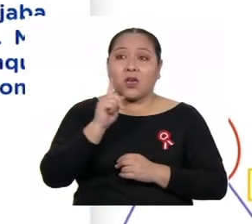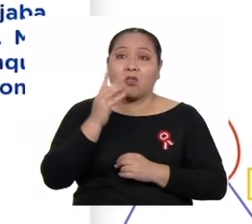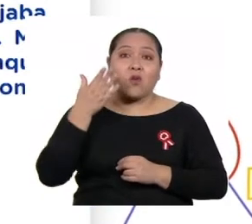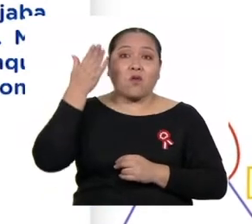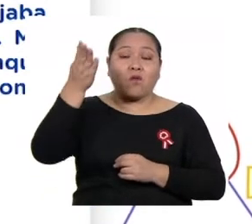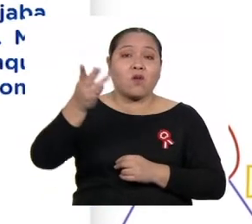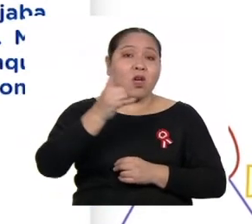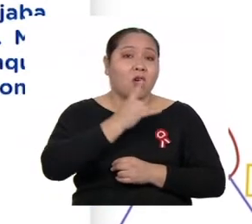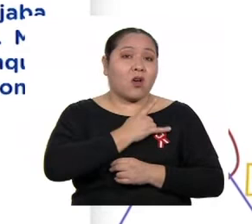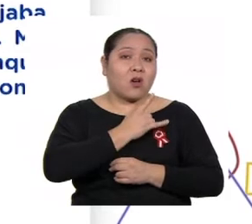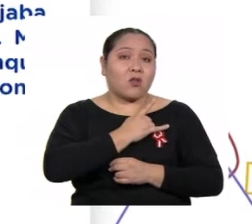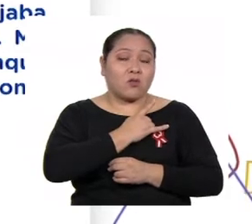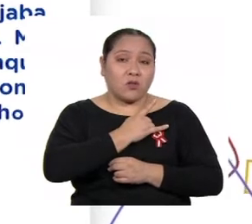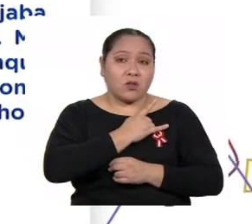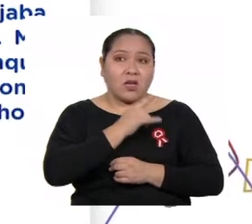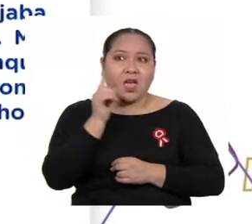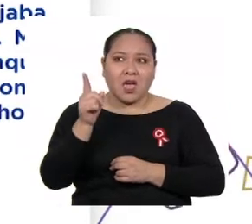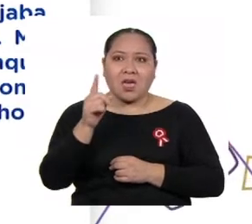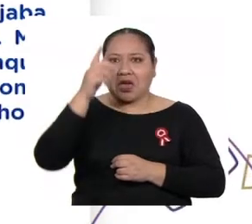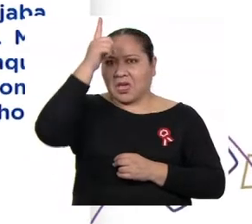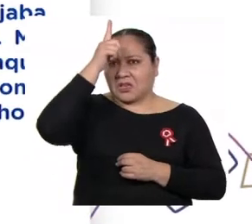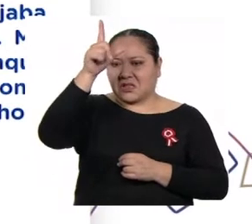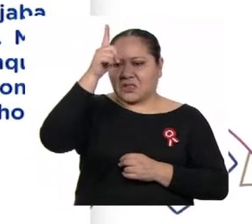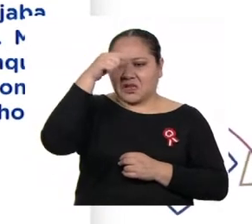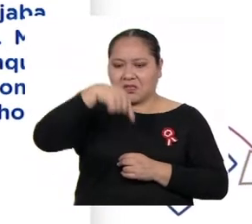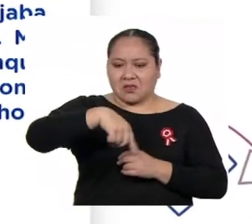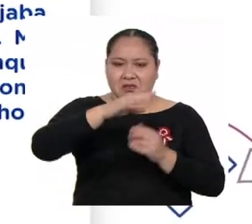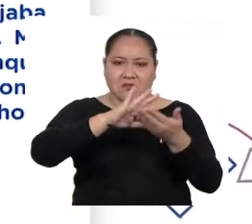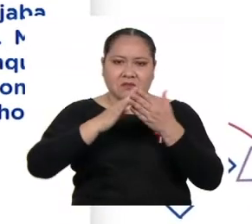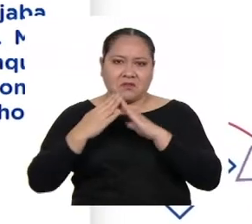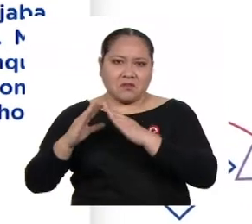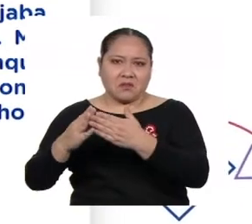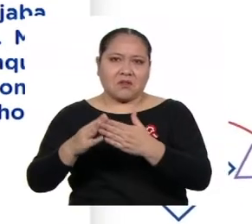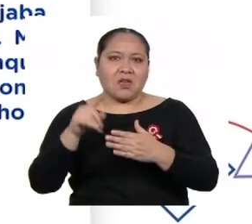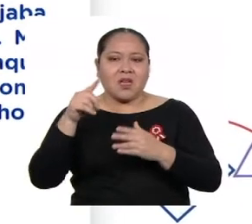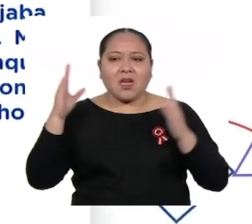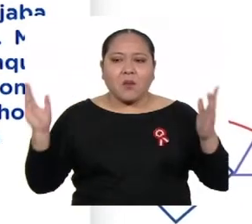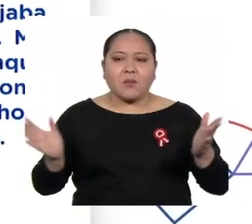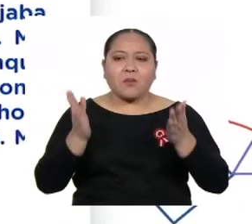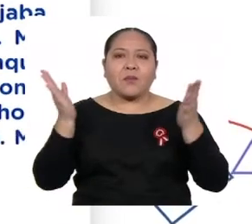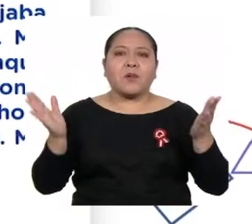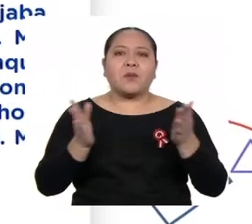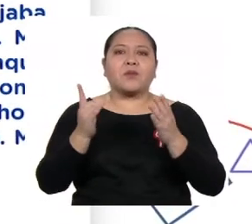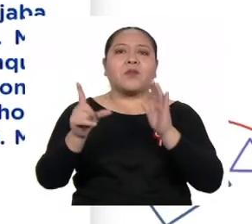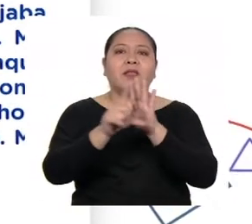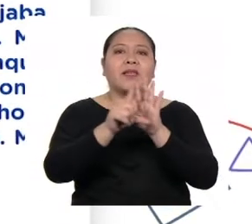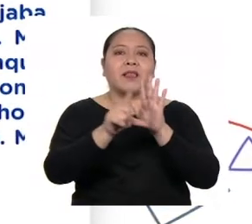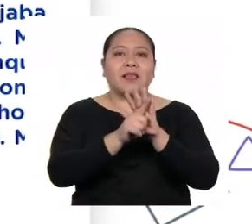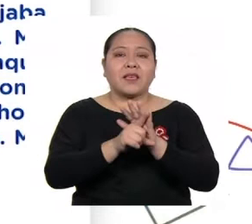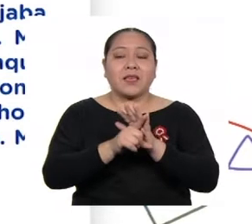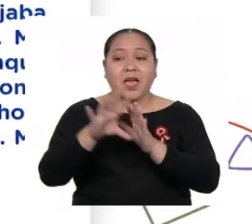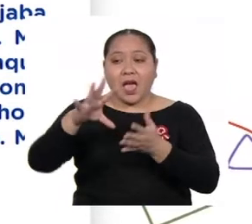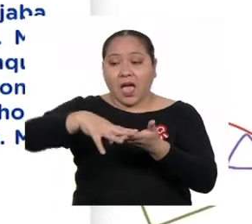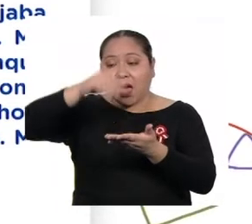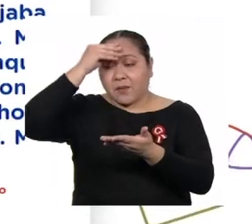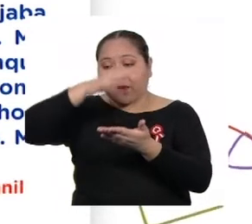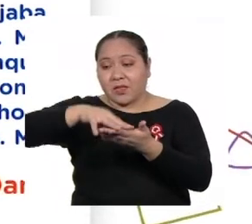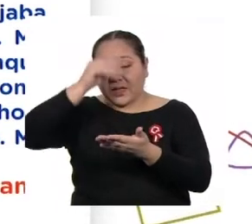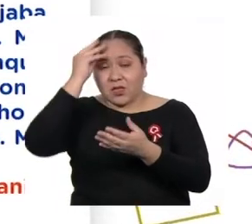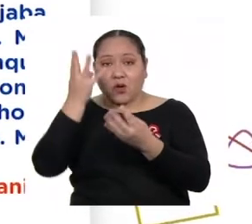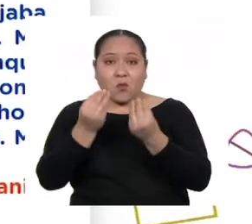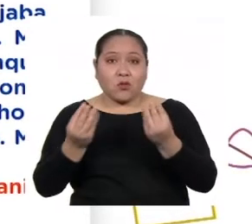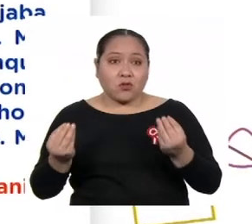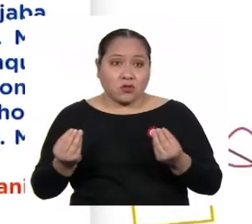a la universidad, ella es líder en nuestra zona, porque es promotora legal. Se ha capacitado mucho y